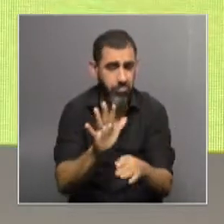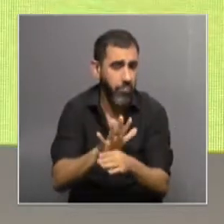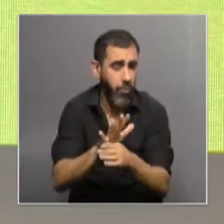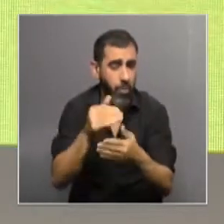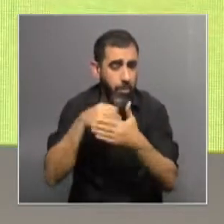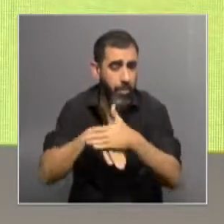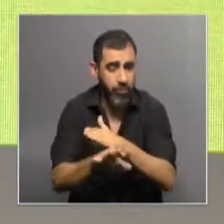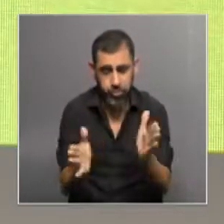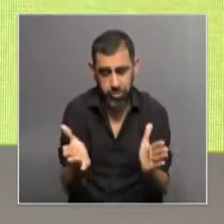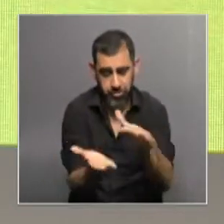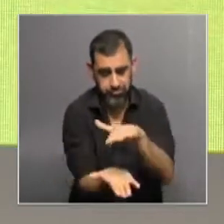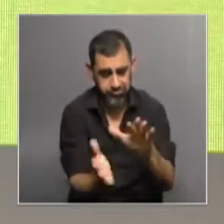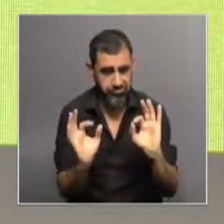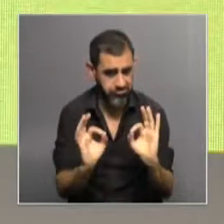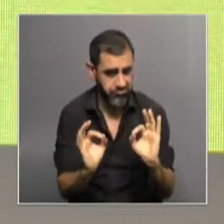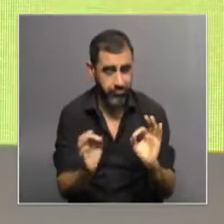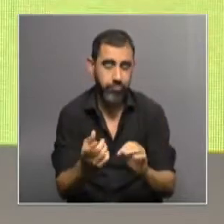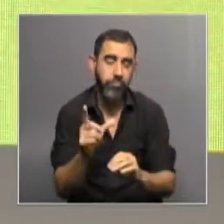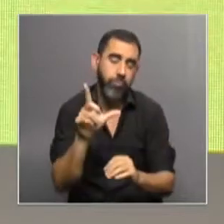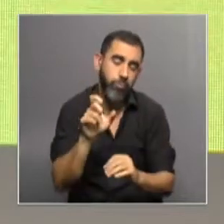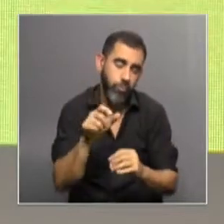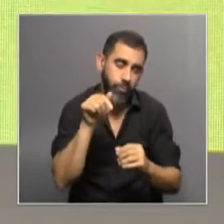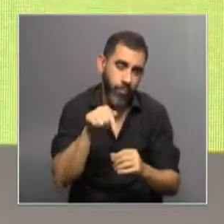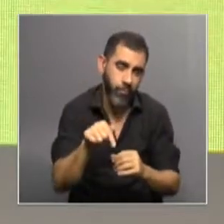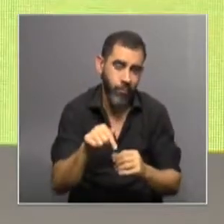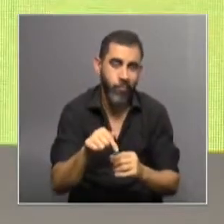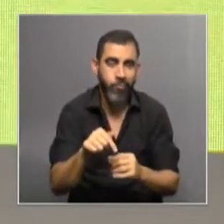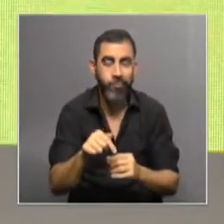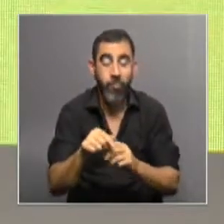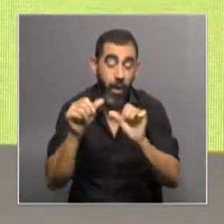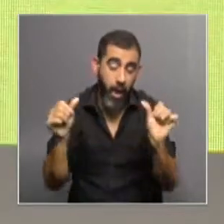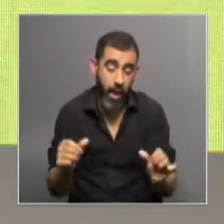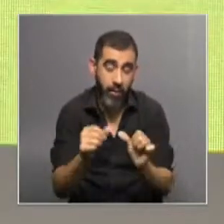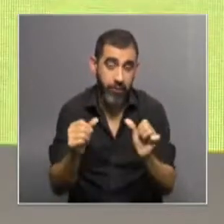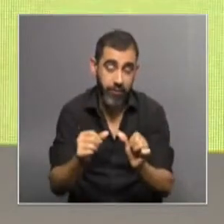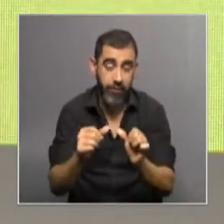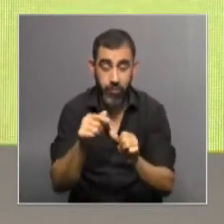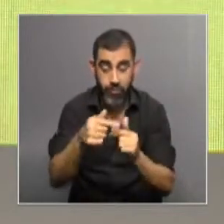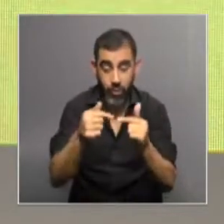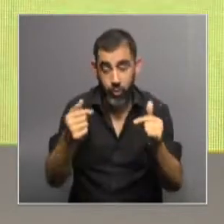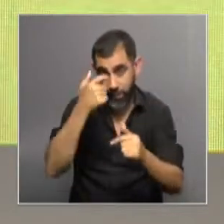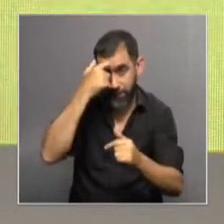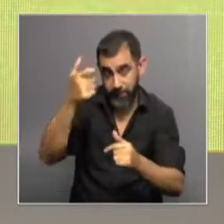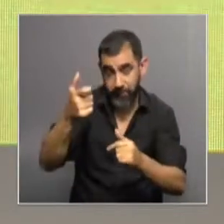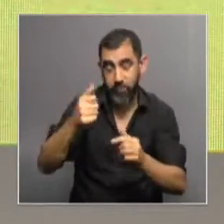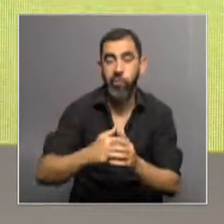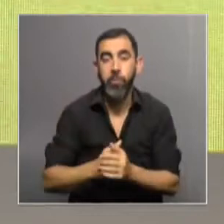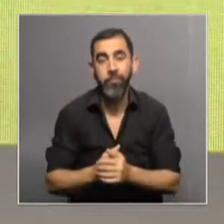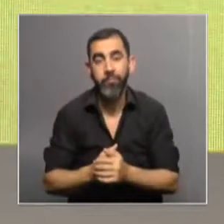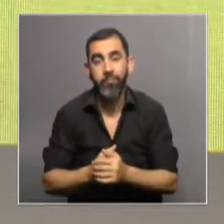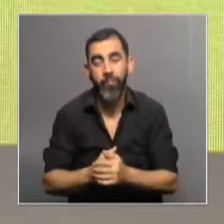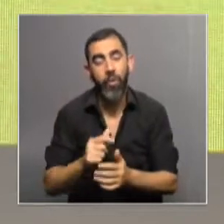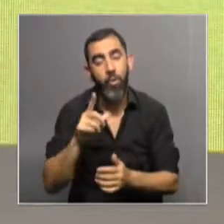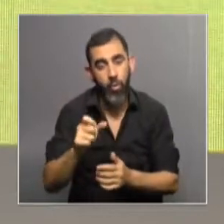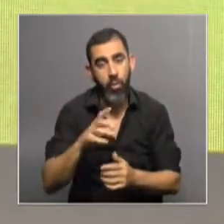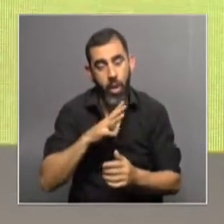o menos. Entonces, eso, por supuesto, si lo llevamos a la práctica, al uso, a la aplicación de esa ciencia, por supuesto que